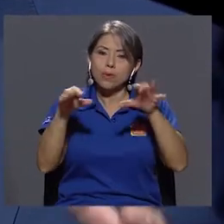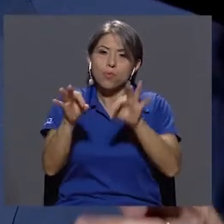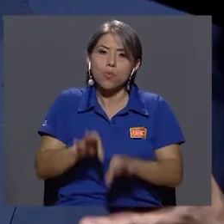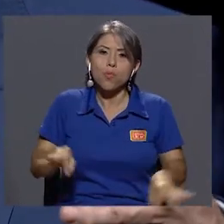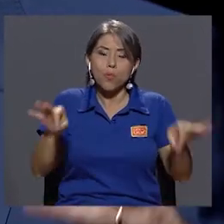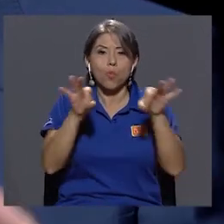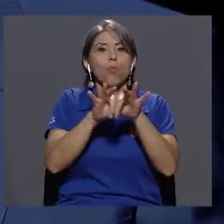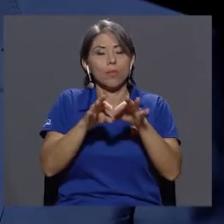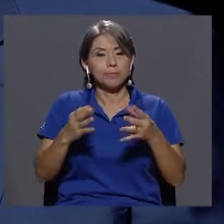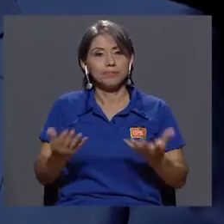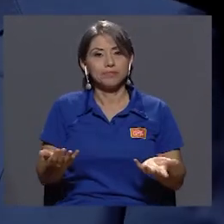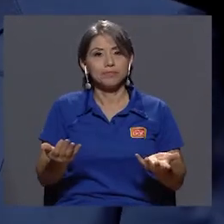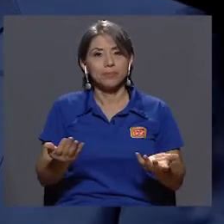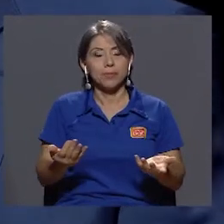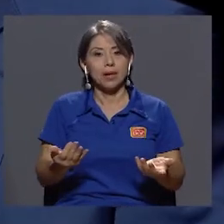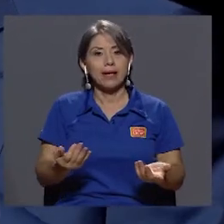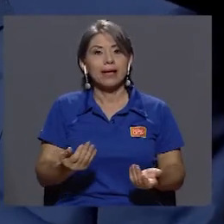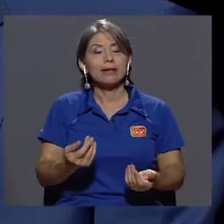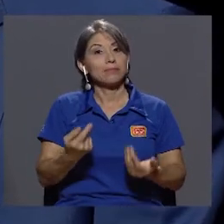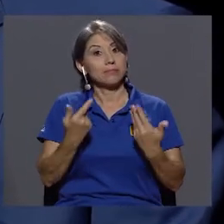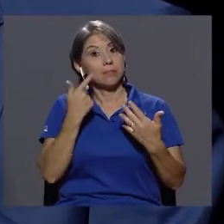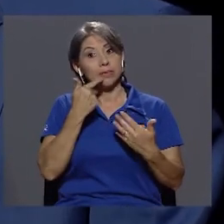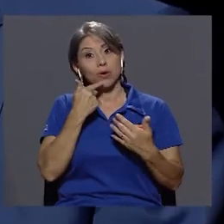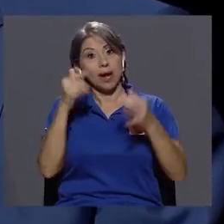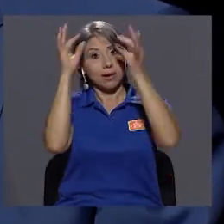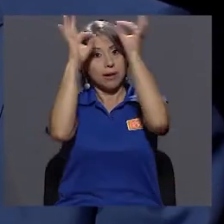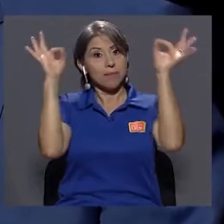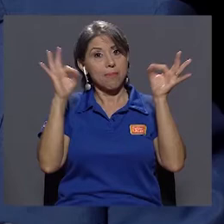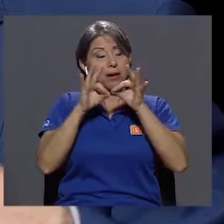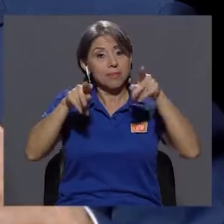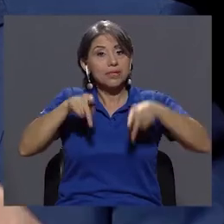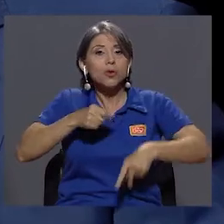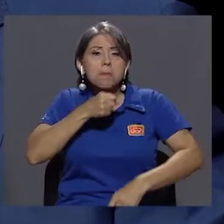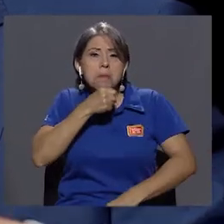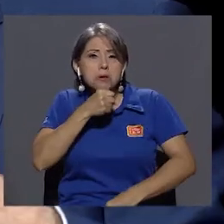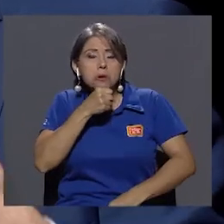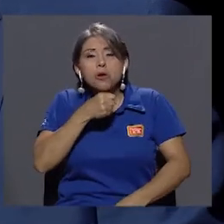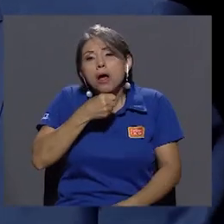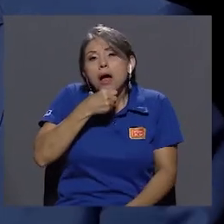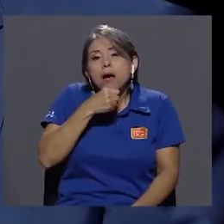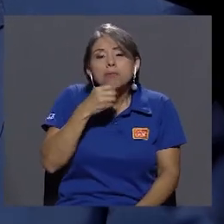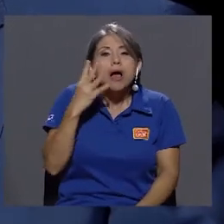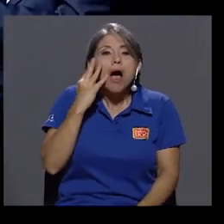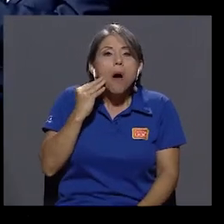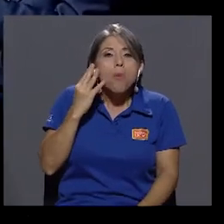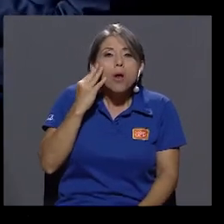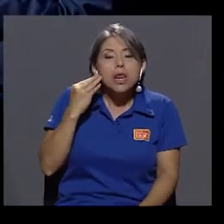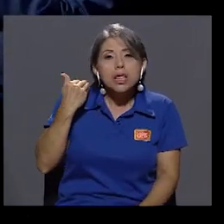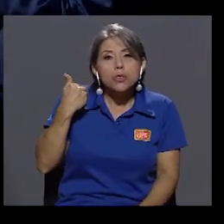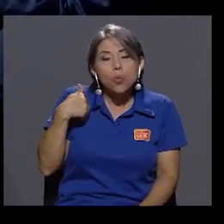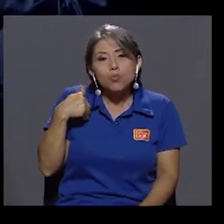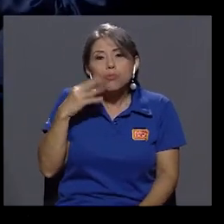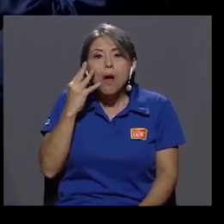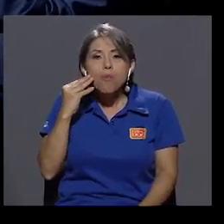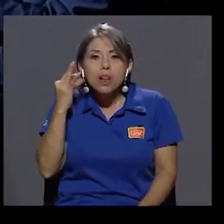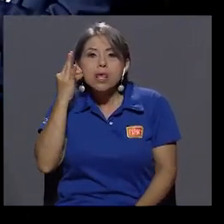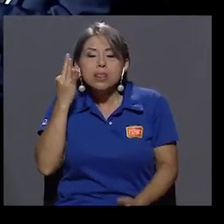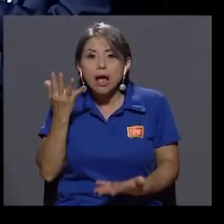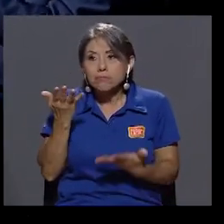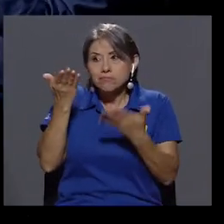antes mencionar la imagen de la persona mayor el abuelito la abuelita vez qué